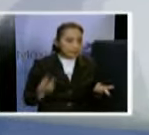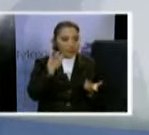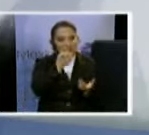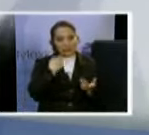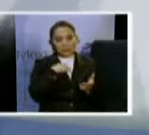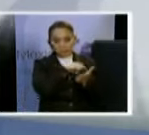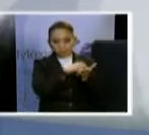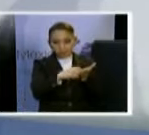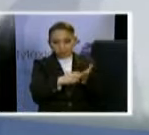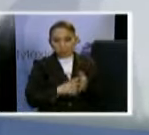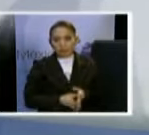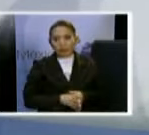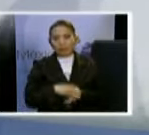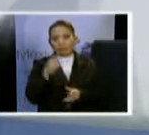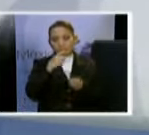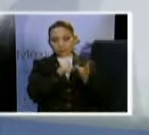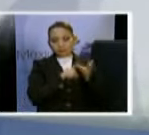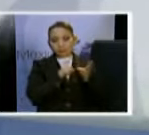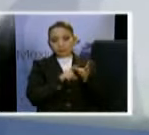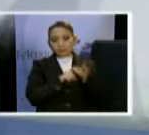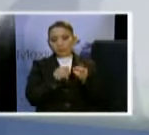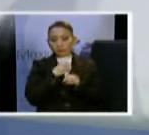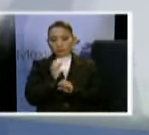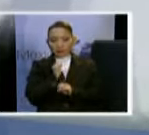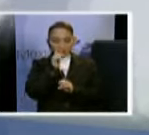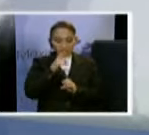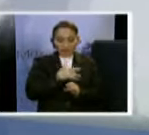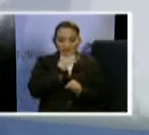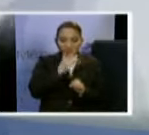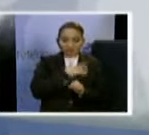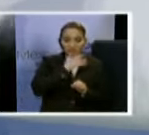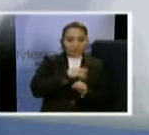este párrafo. 3. El nuevo espíritu se